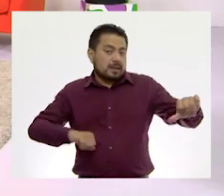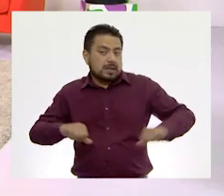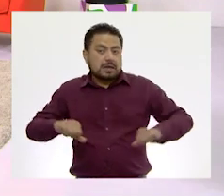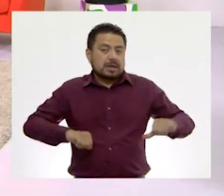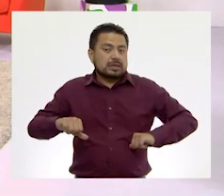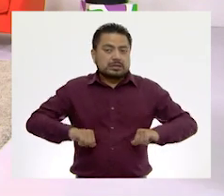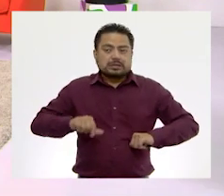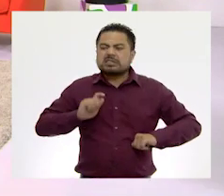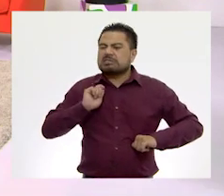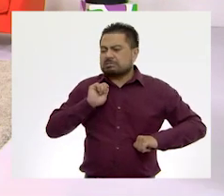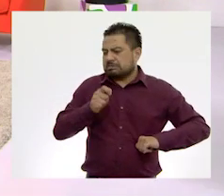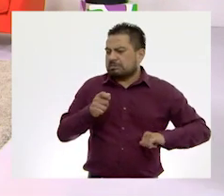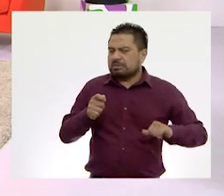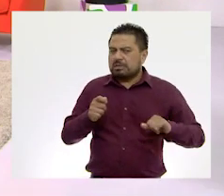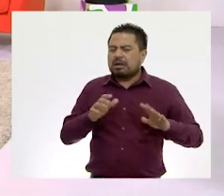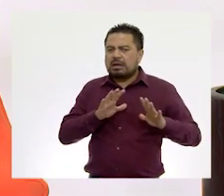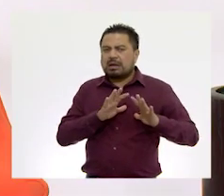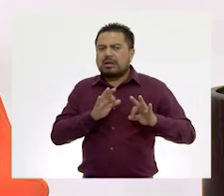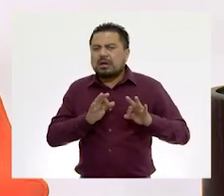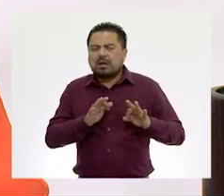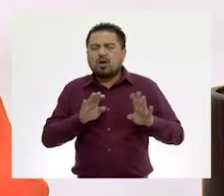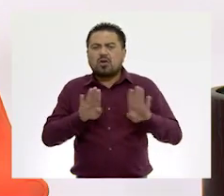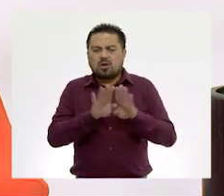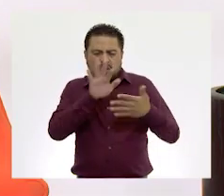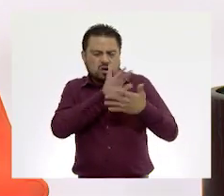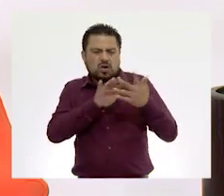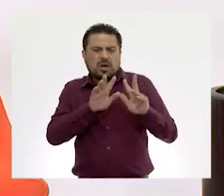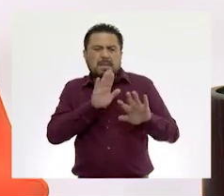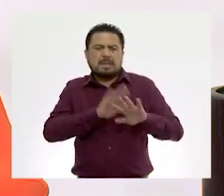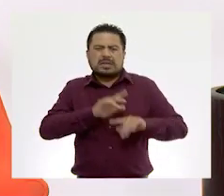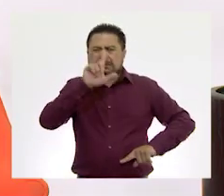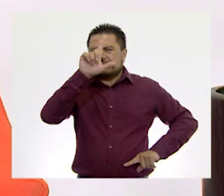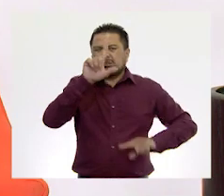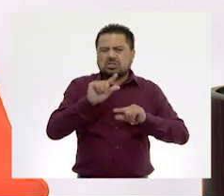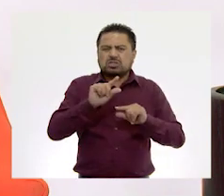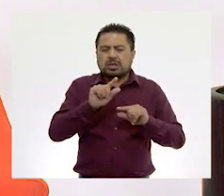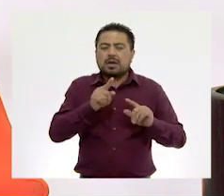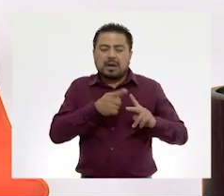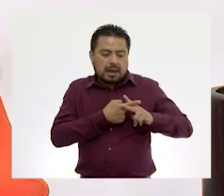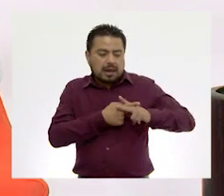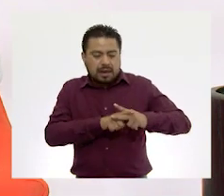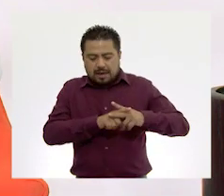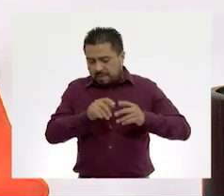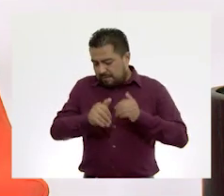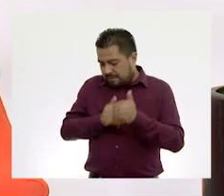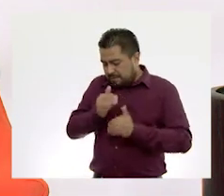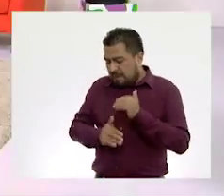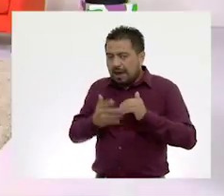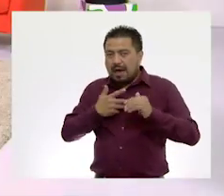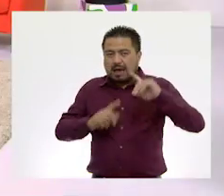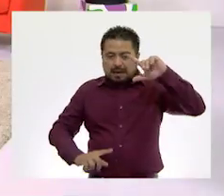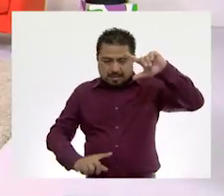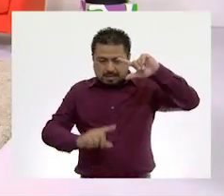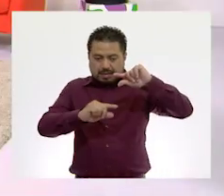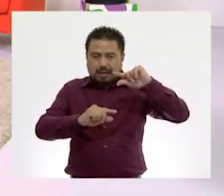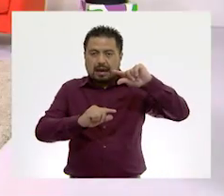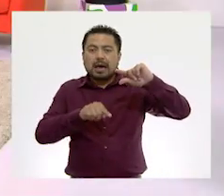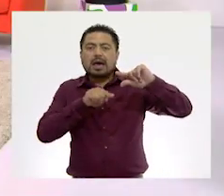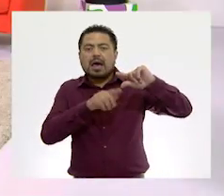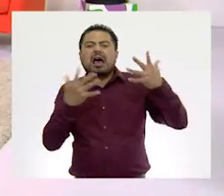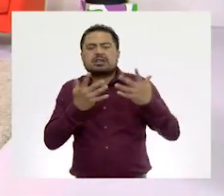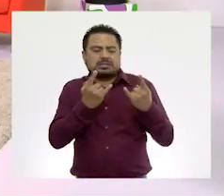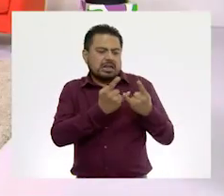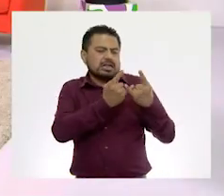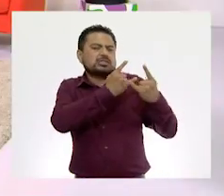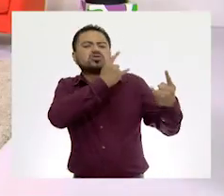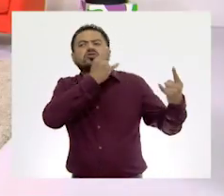actividades que le sean significativas, leer un texto corto pero que tiene un inicio y un fin, hacer una